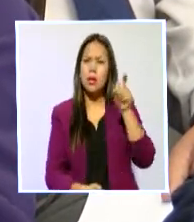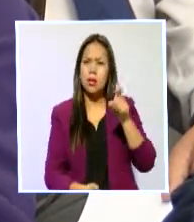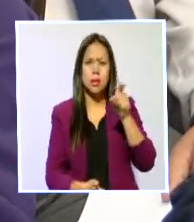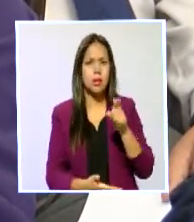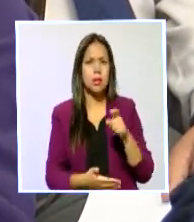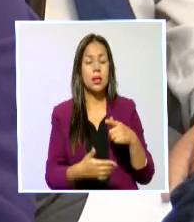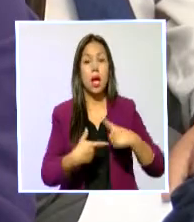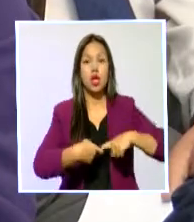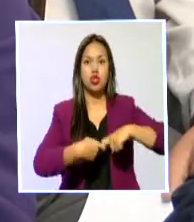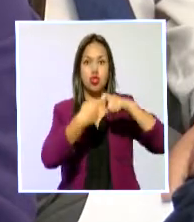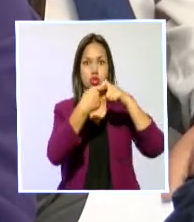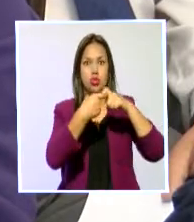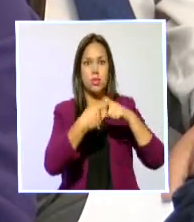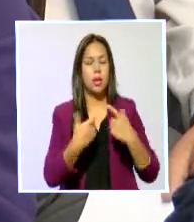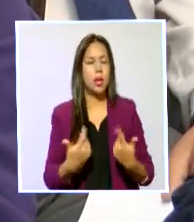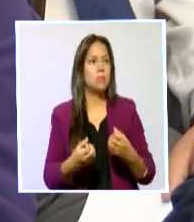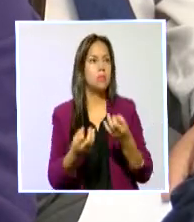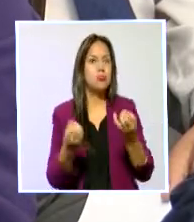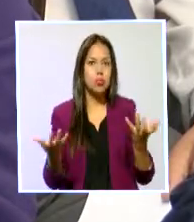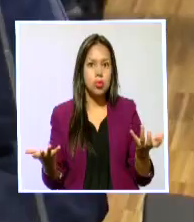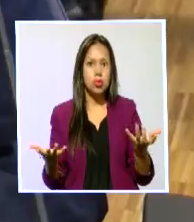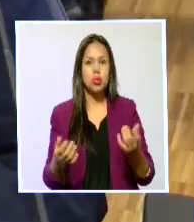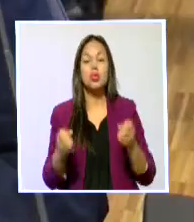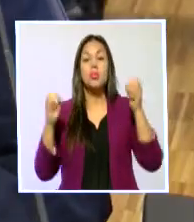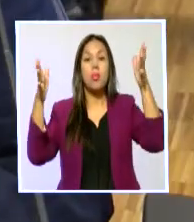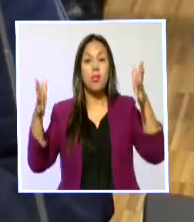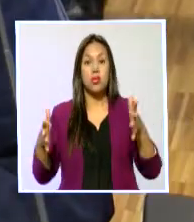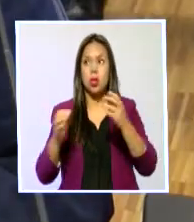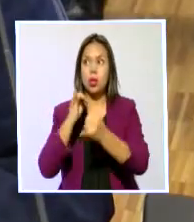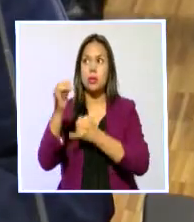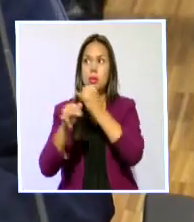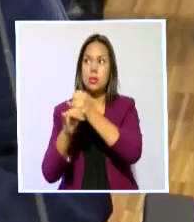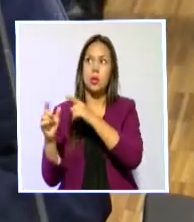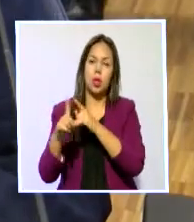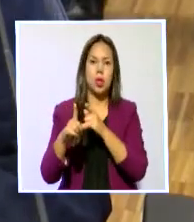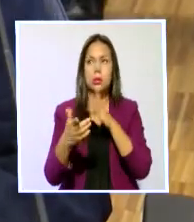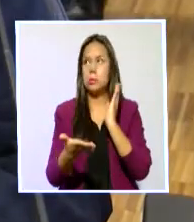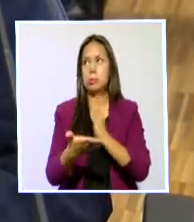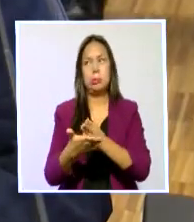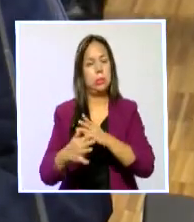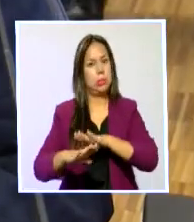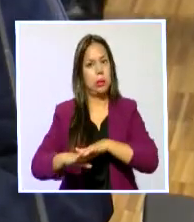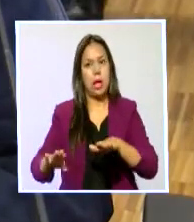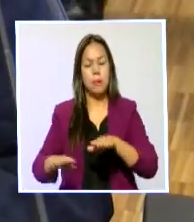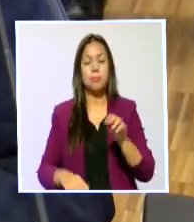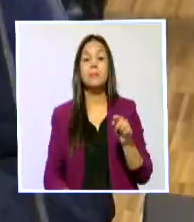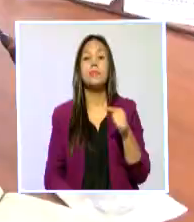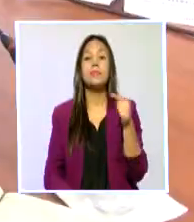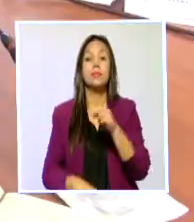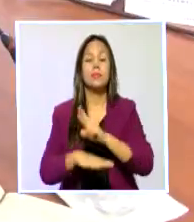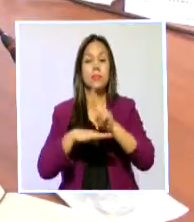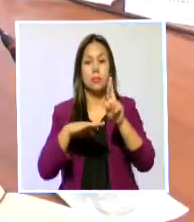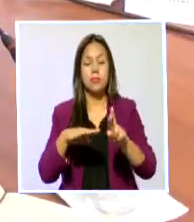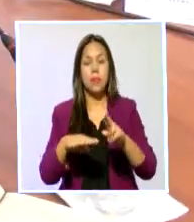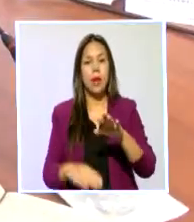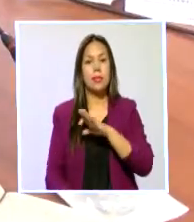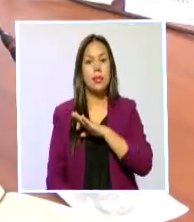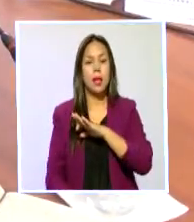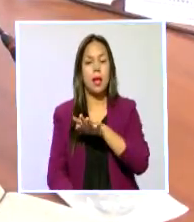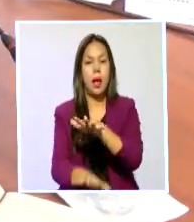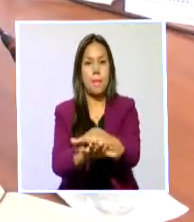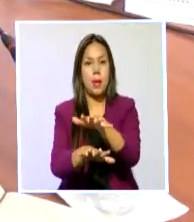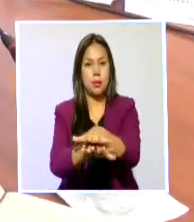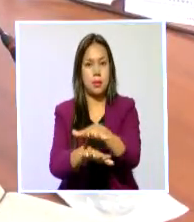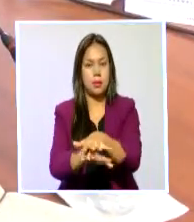suspender muchos docentes que venían del exterior. Johnny Pérez, vicerrector administrativo de la Universidad Técnica de Machala, también